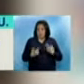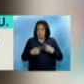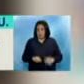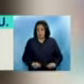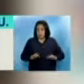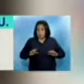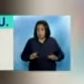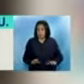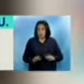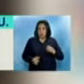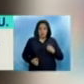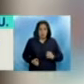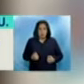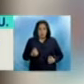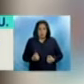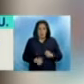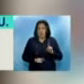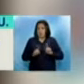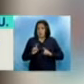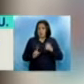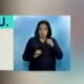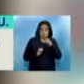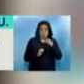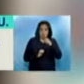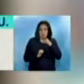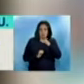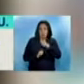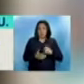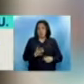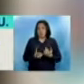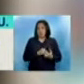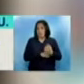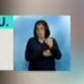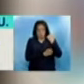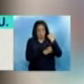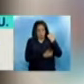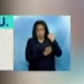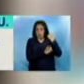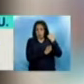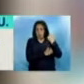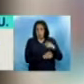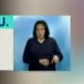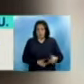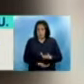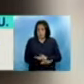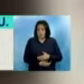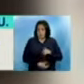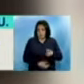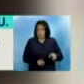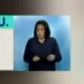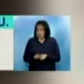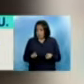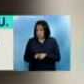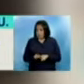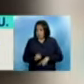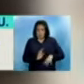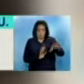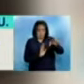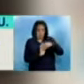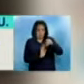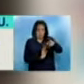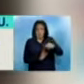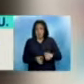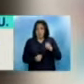Flexiones, trote, hasta algunos golpes para fortalecer sus brazos. Todo realiza el bebé, que practica al igual que el popular